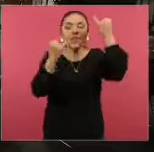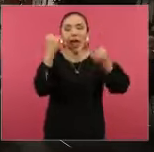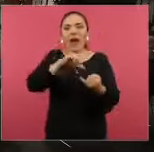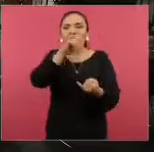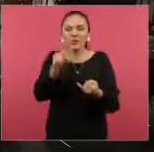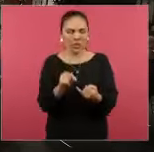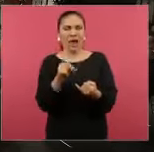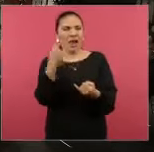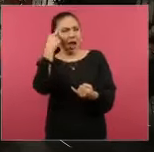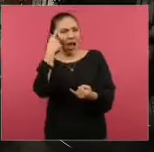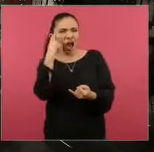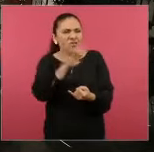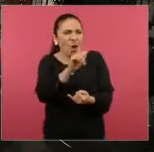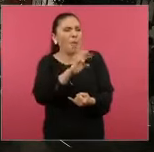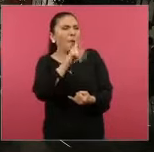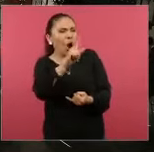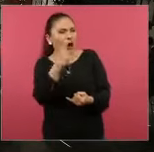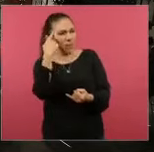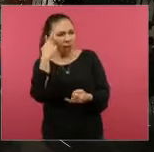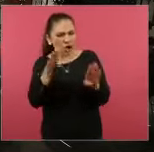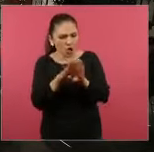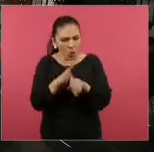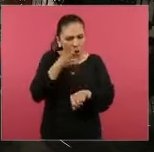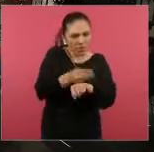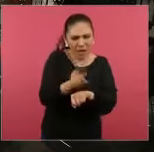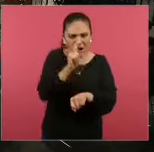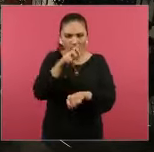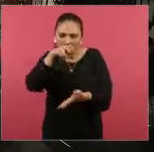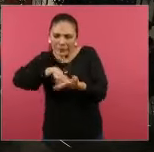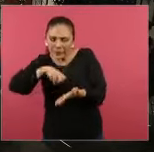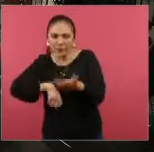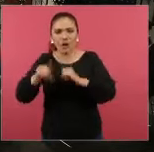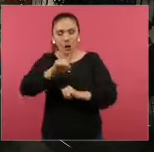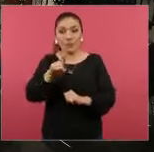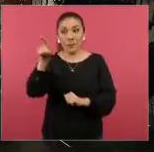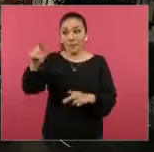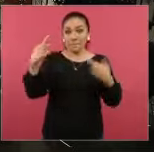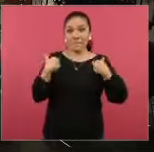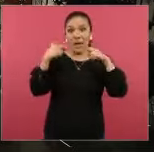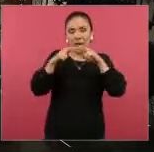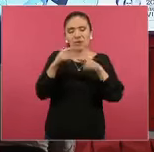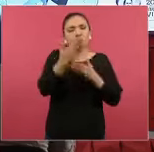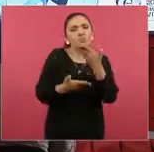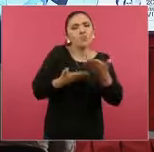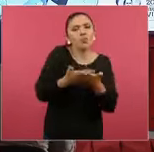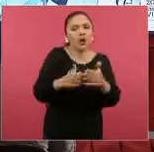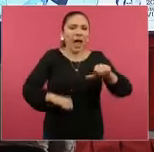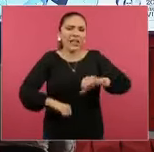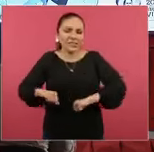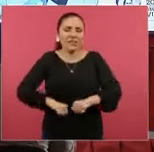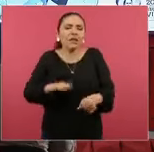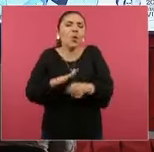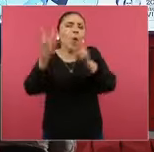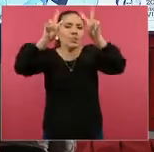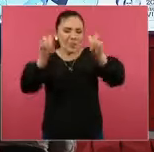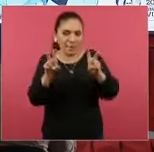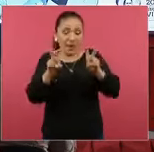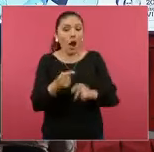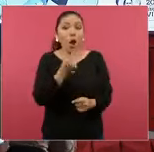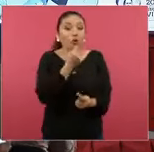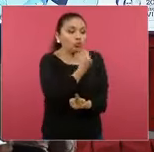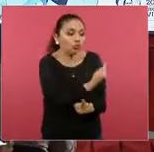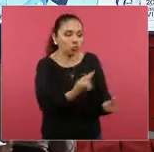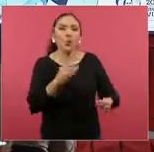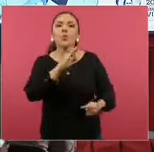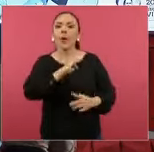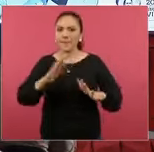se mejoran, se producen. Así lo hacen los niños en la escuela. El maestro propone alguna actividad, algún contenido, los niños participan,